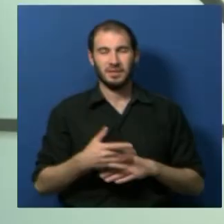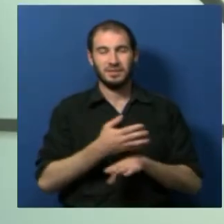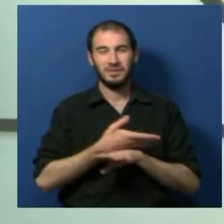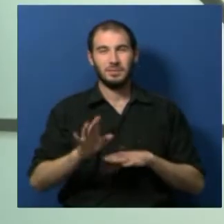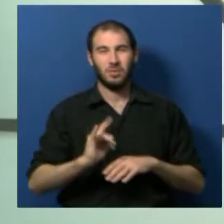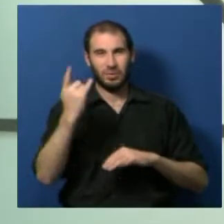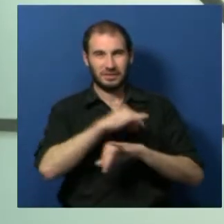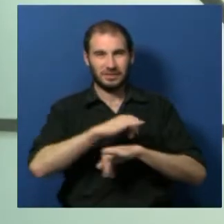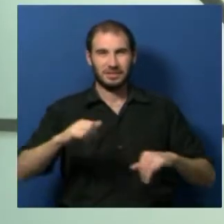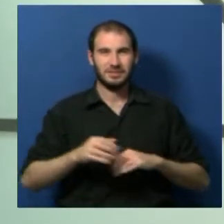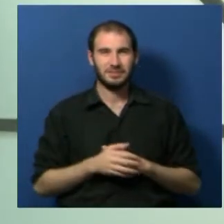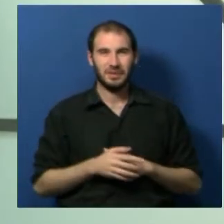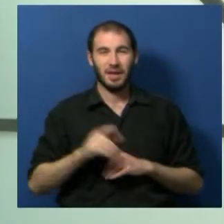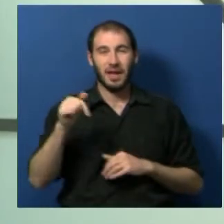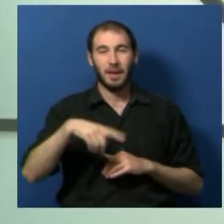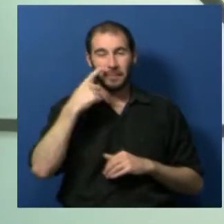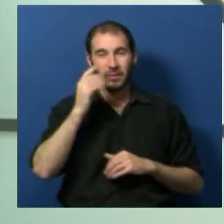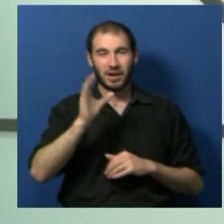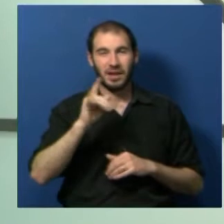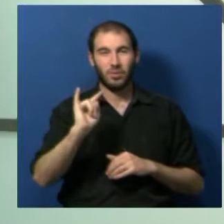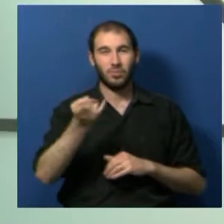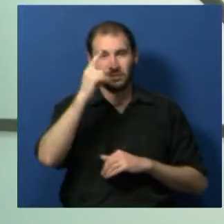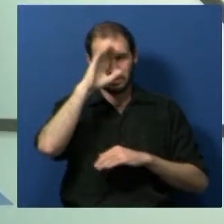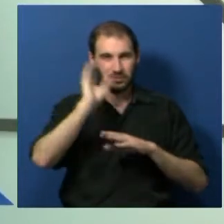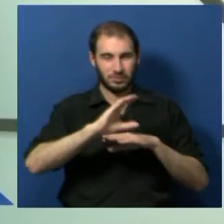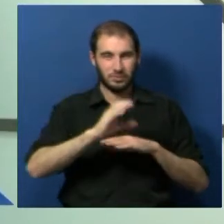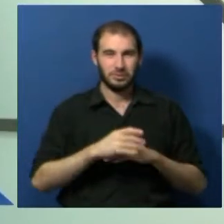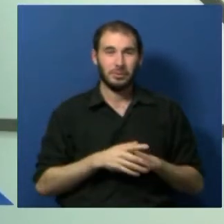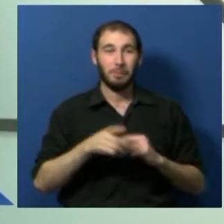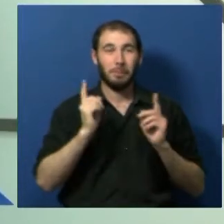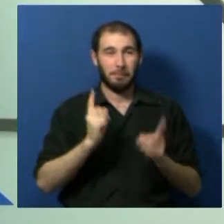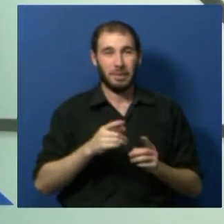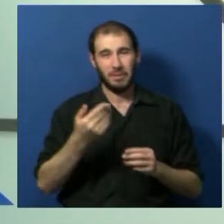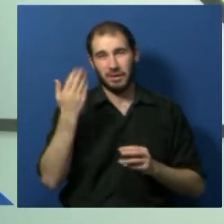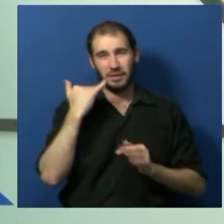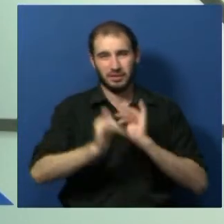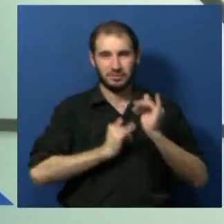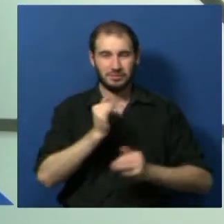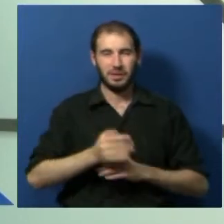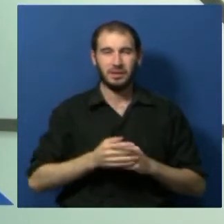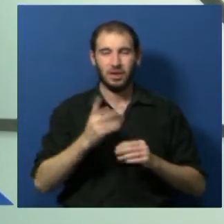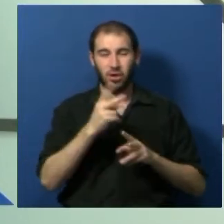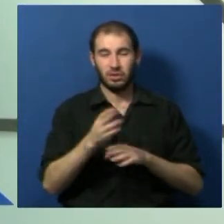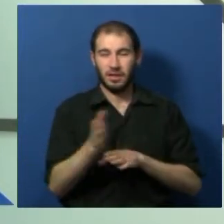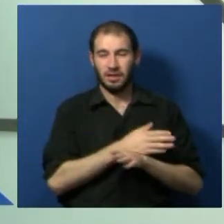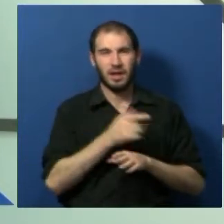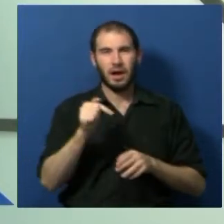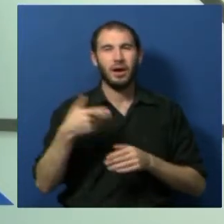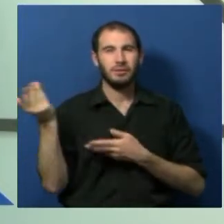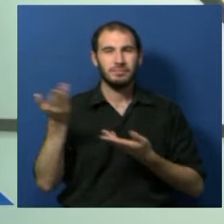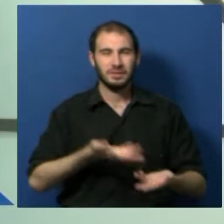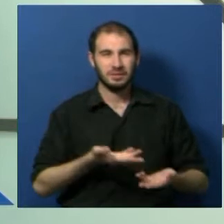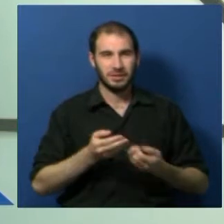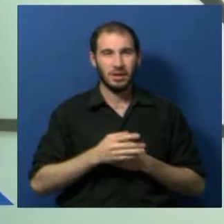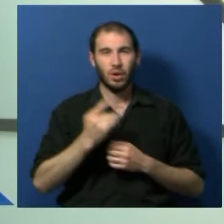Continuamos en Unidiversidad Noticias, en vivo en el canal de la Universidad Nacional de Cuyo. Tal cual como lo decía antes de la primera pausa, tengo el gusto de